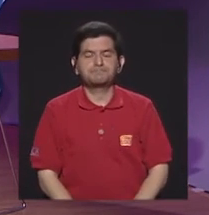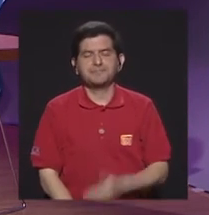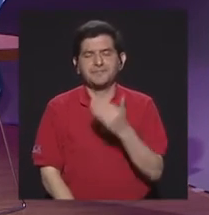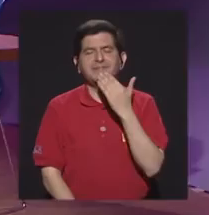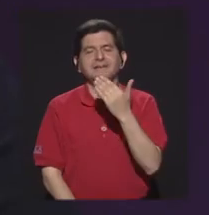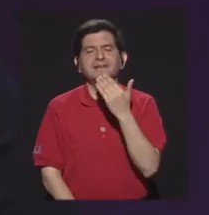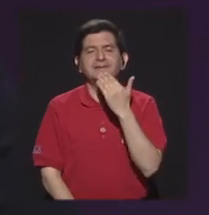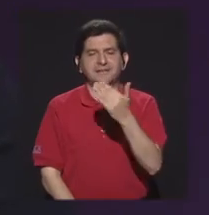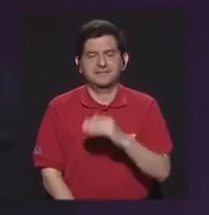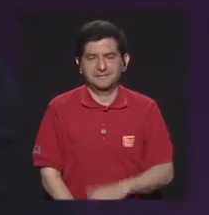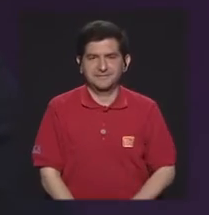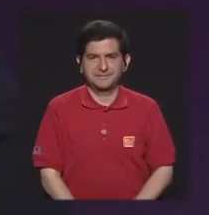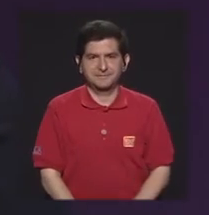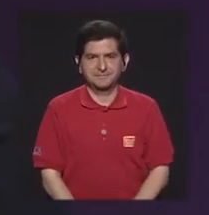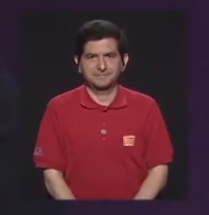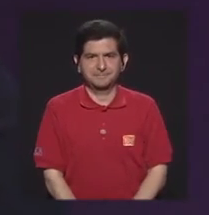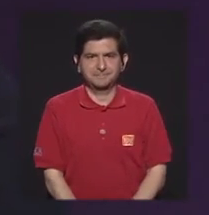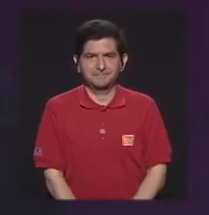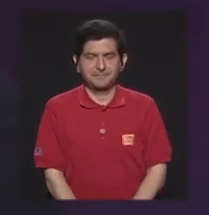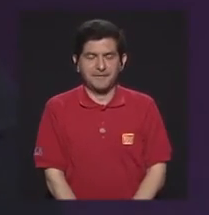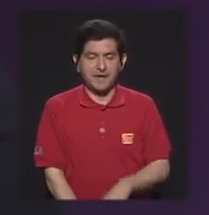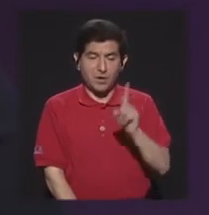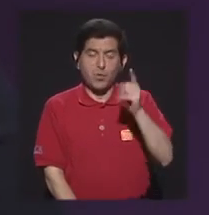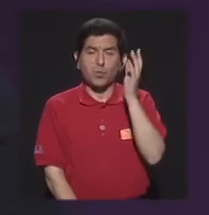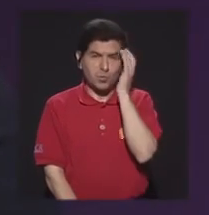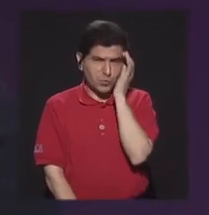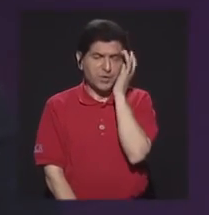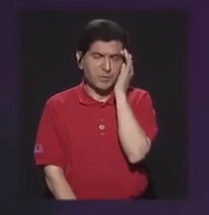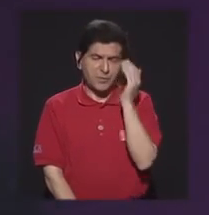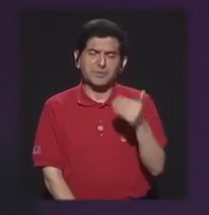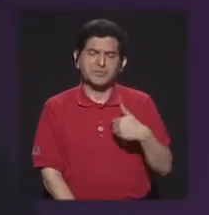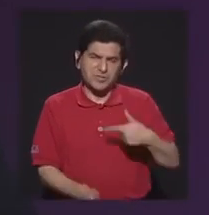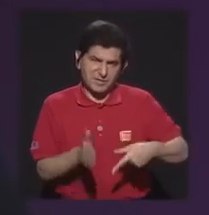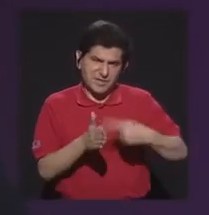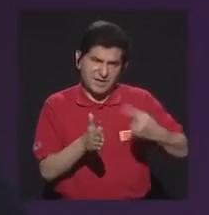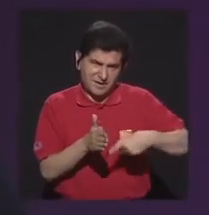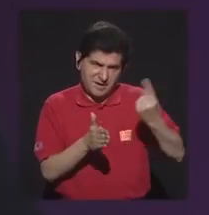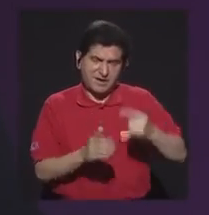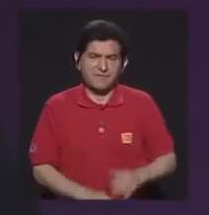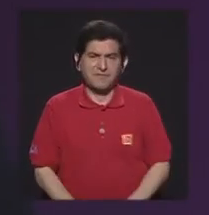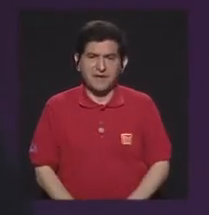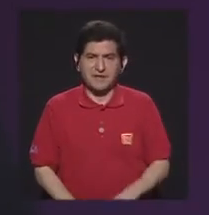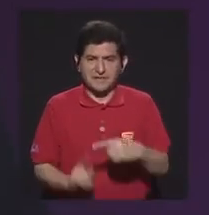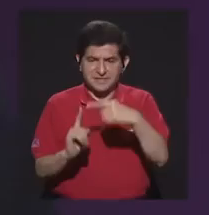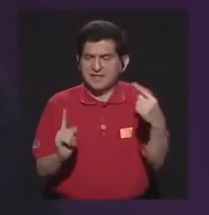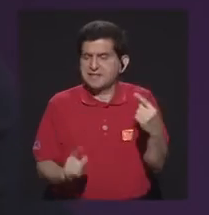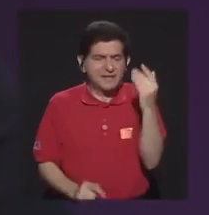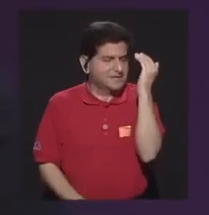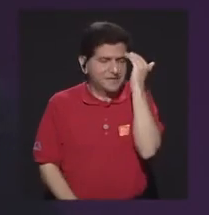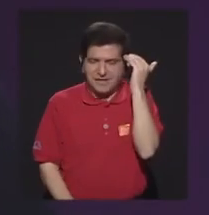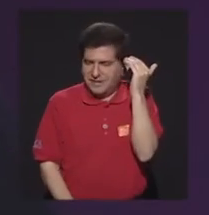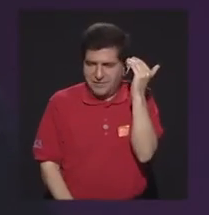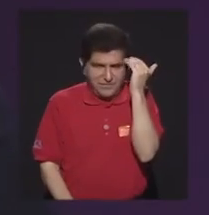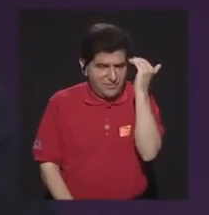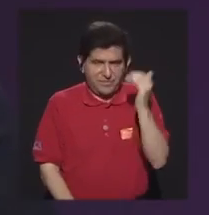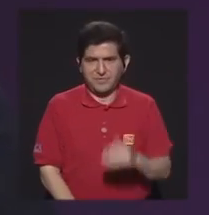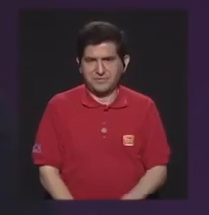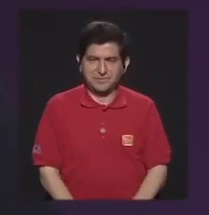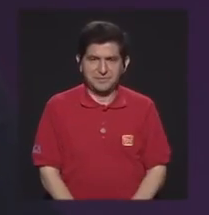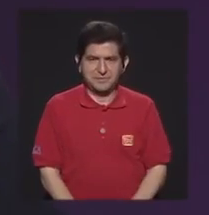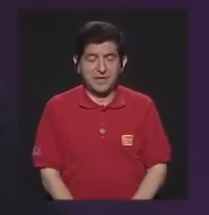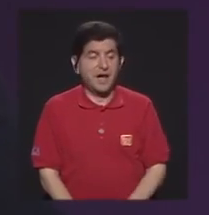gracias. Una preocupación que tienen a veces desde el desconocimiento es que